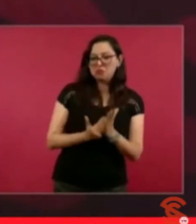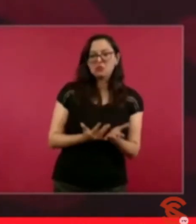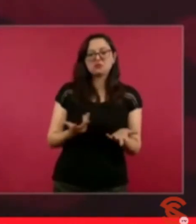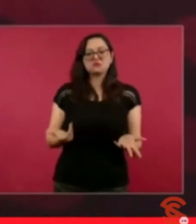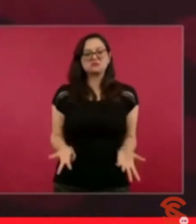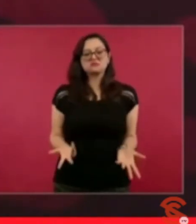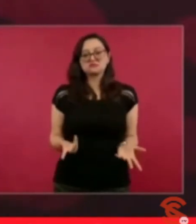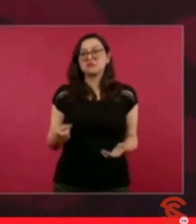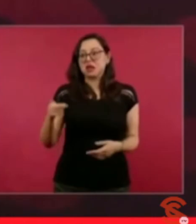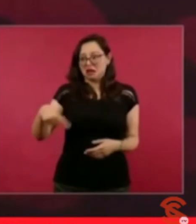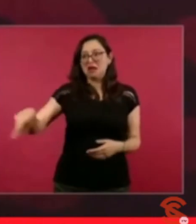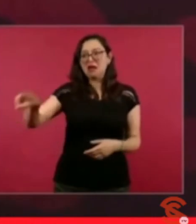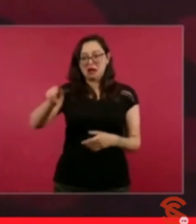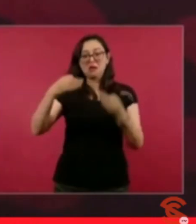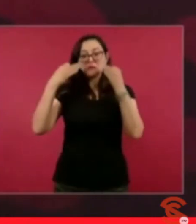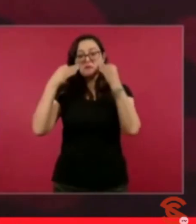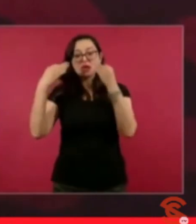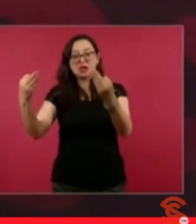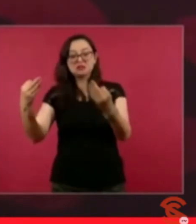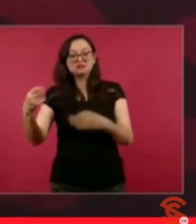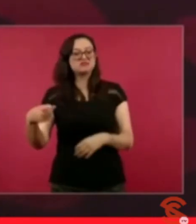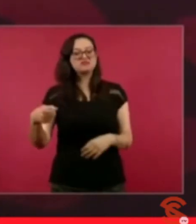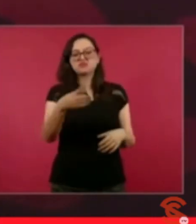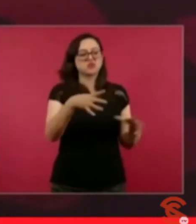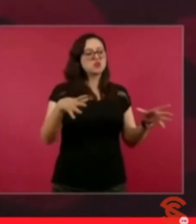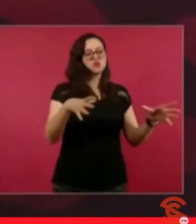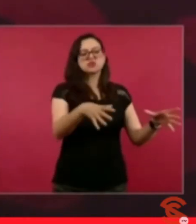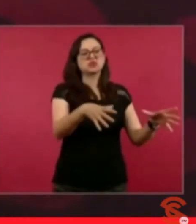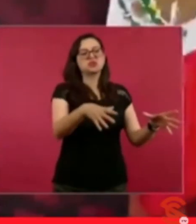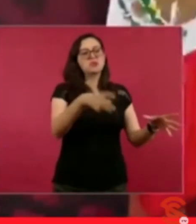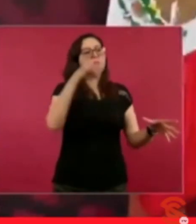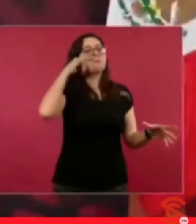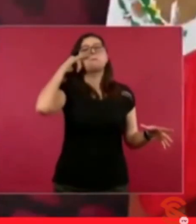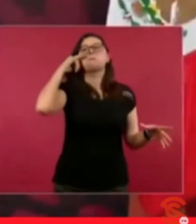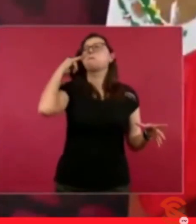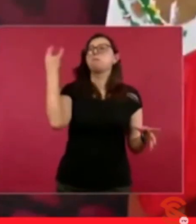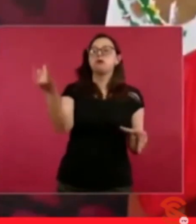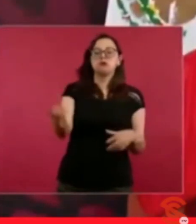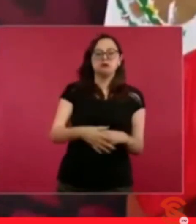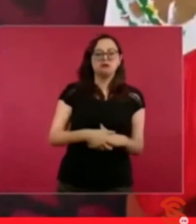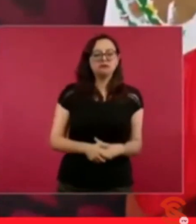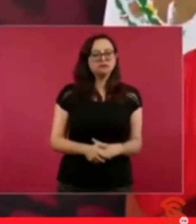Lo que ustedes no ven, no tú,